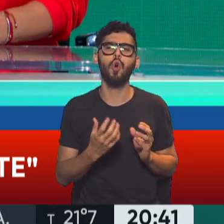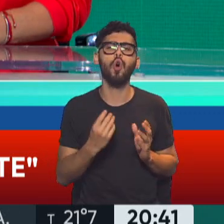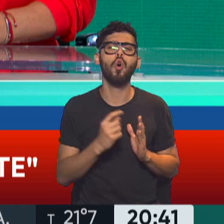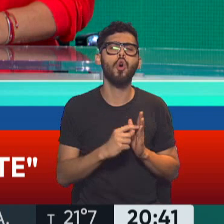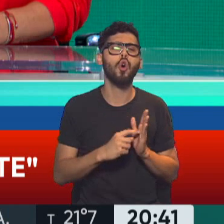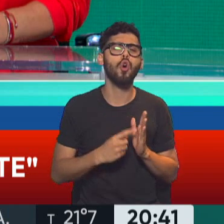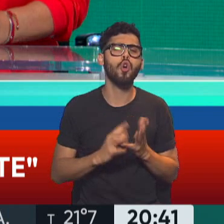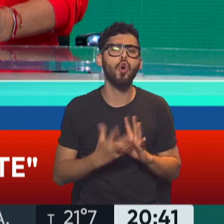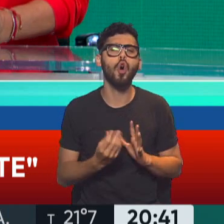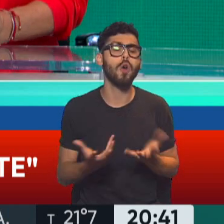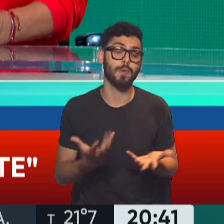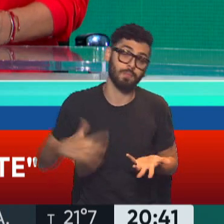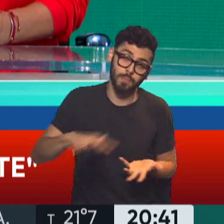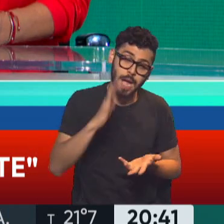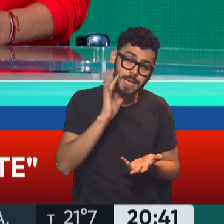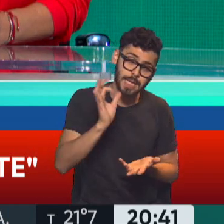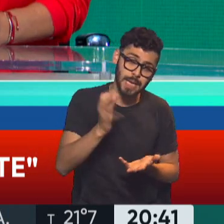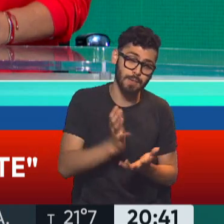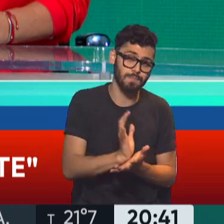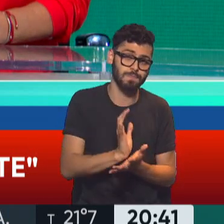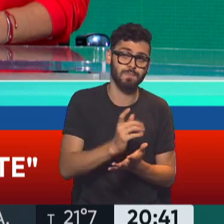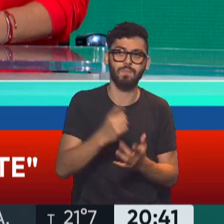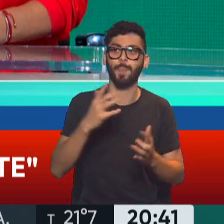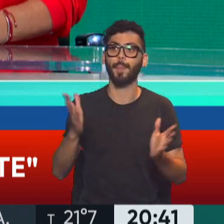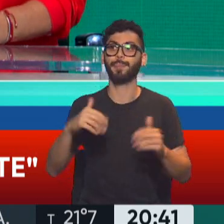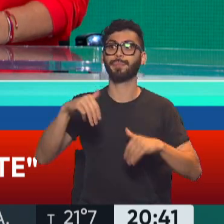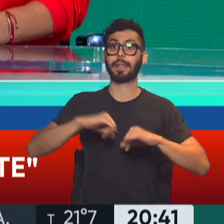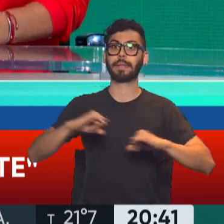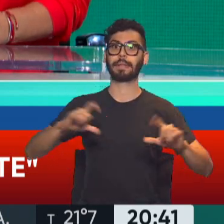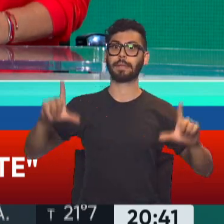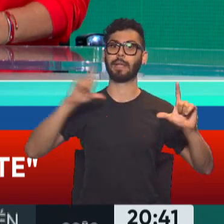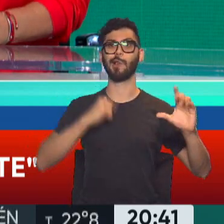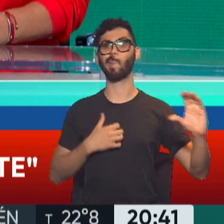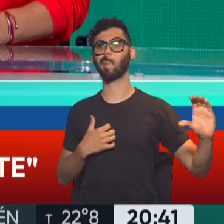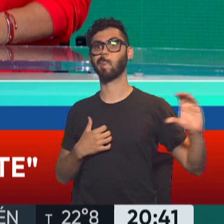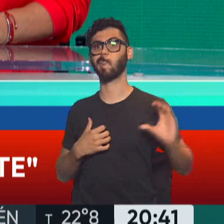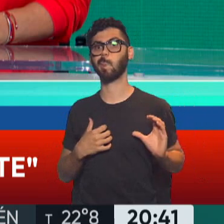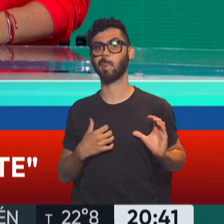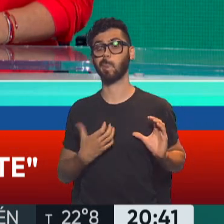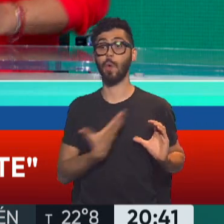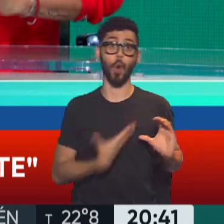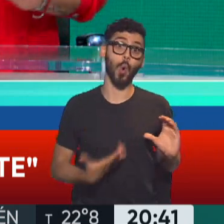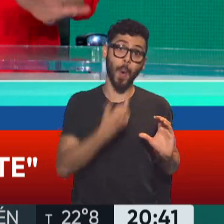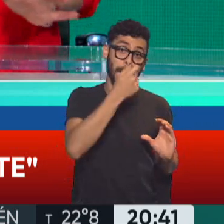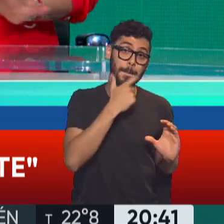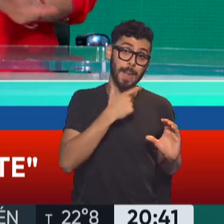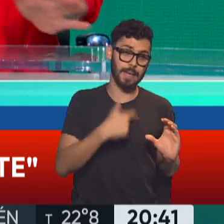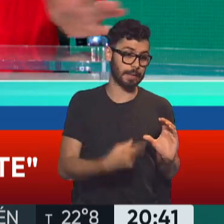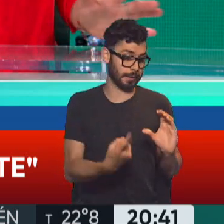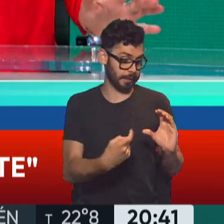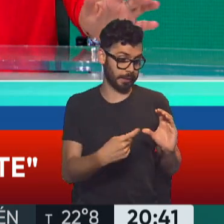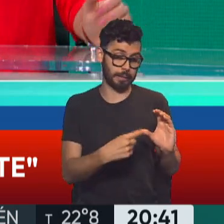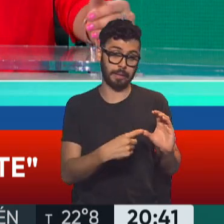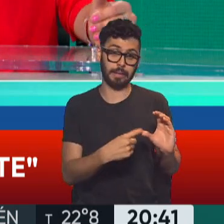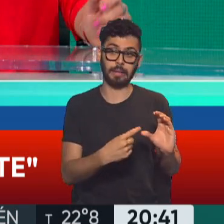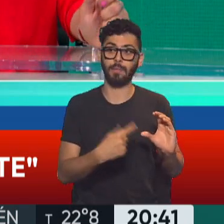que fue otorgado, justamente en el marco de una campaña electoral y con el gobierno de Mauricio Macri, que justamente necesitaba esos fondos y no de